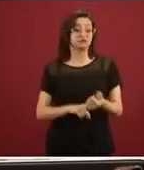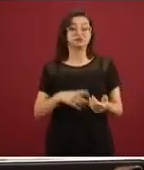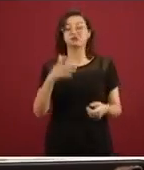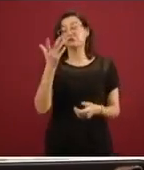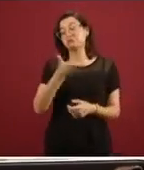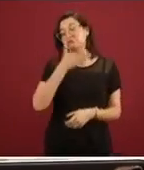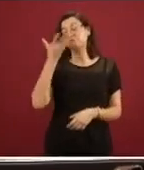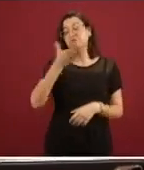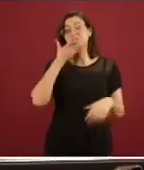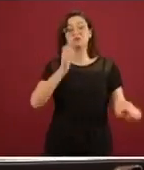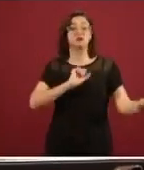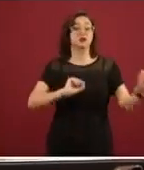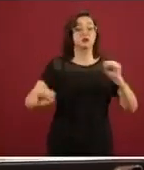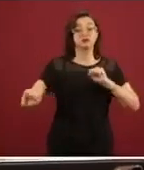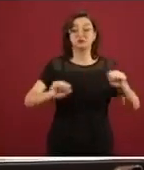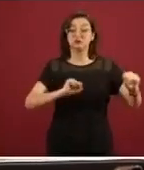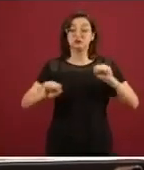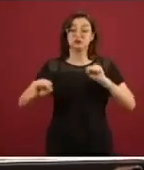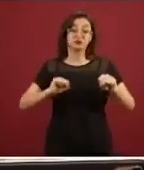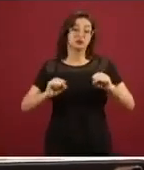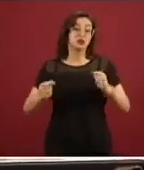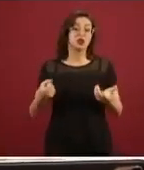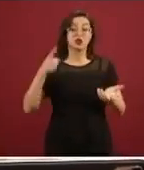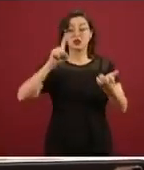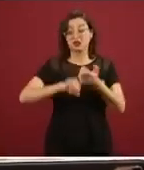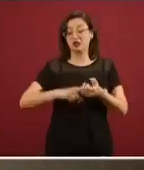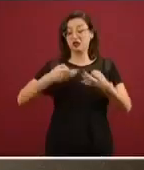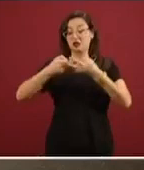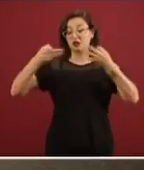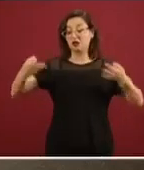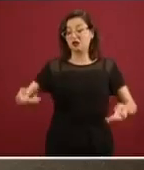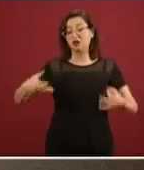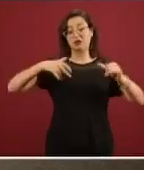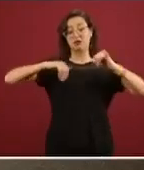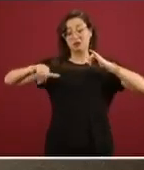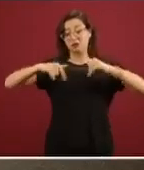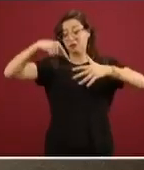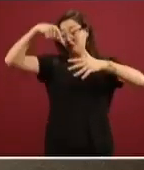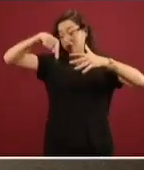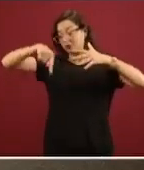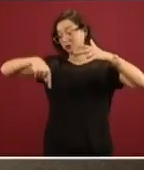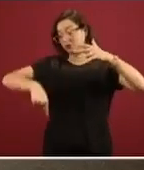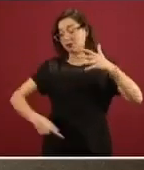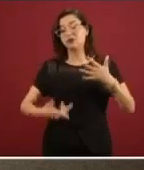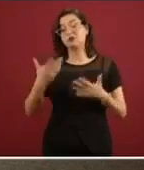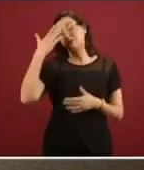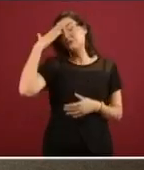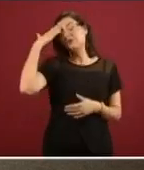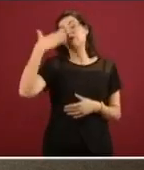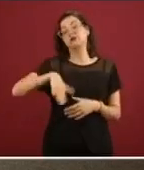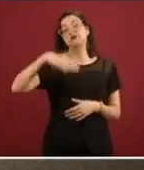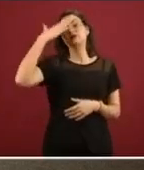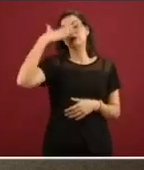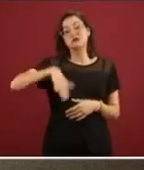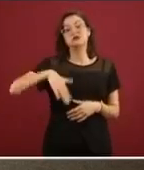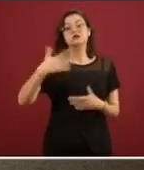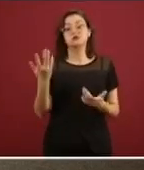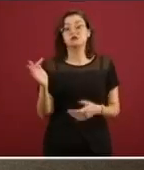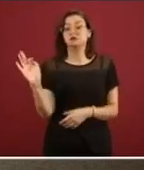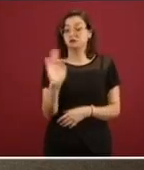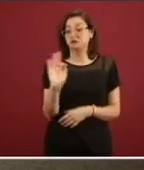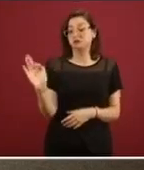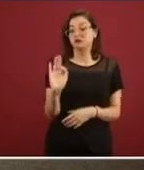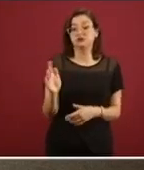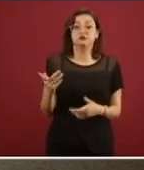sismicidad por razones geológicas diversas en las que todos conocemos y podría ocurrir.